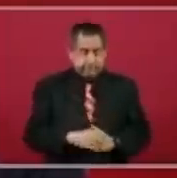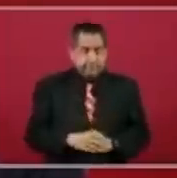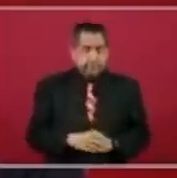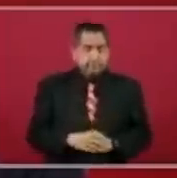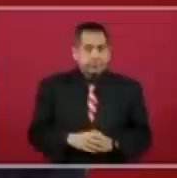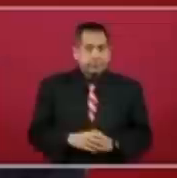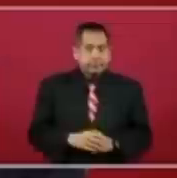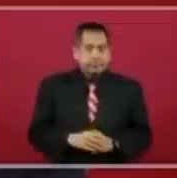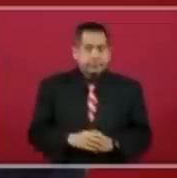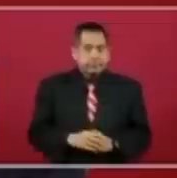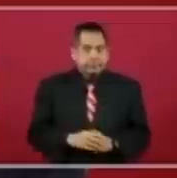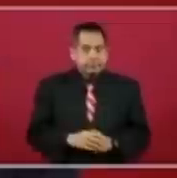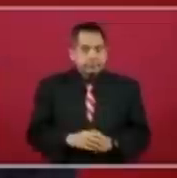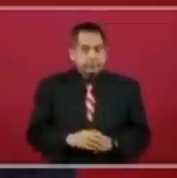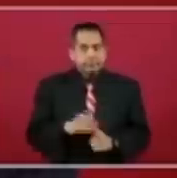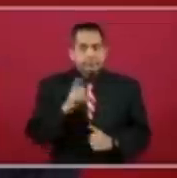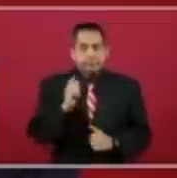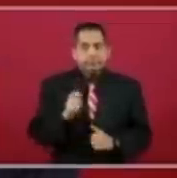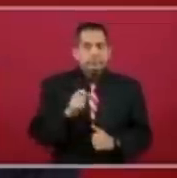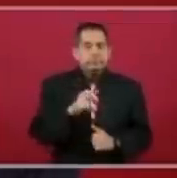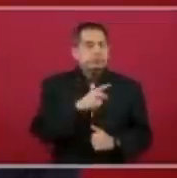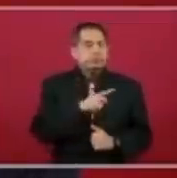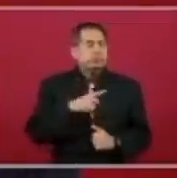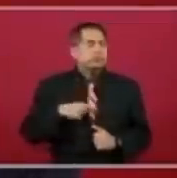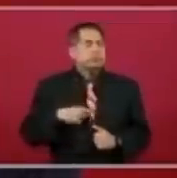que no se descarte